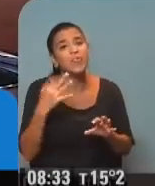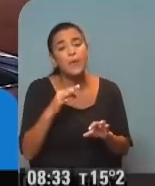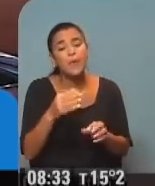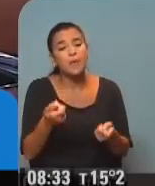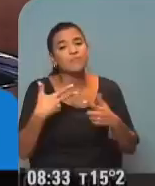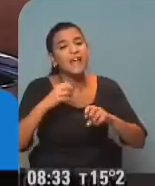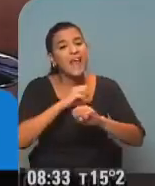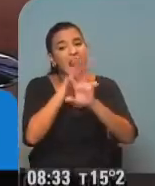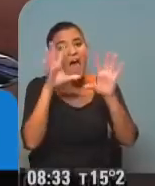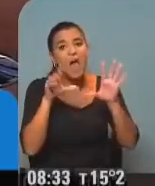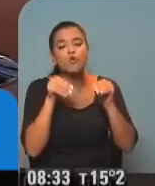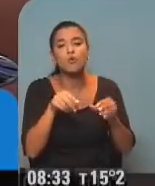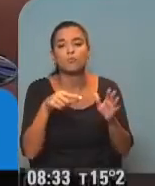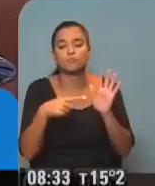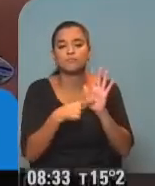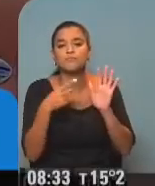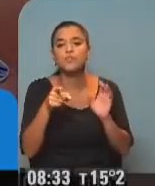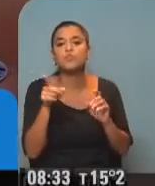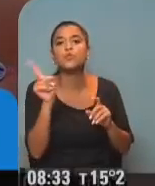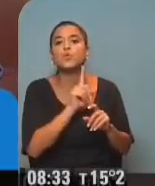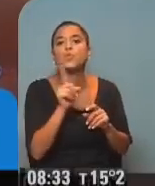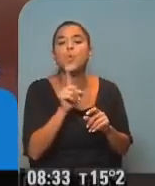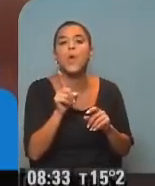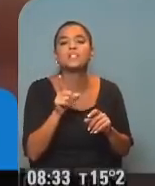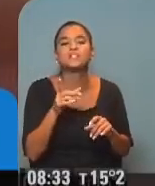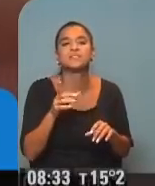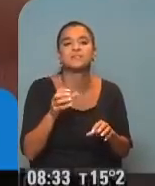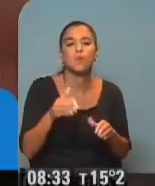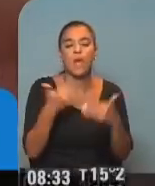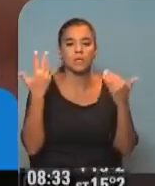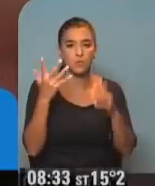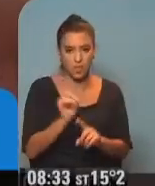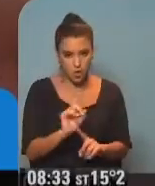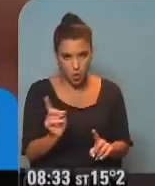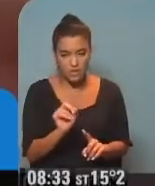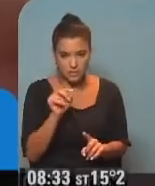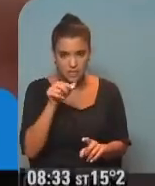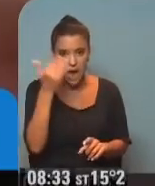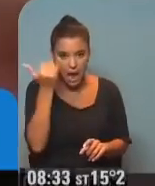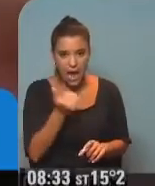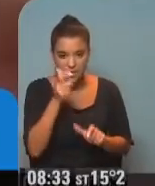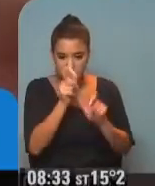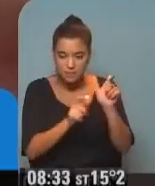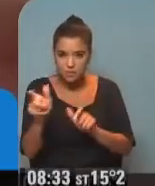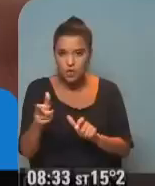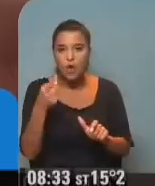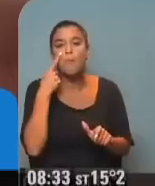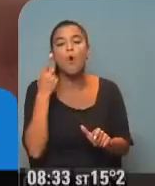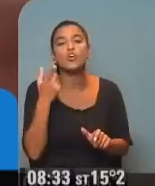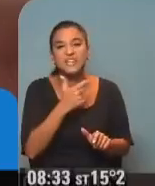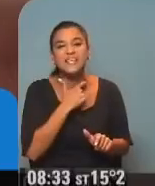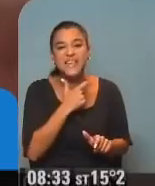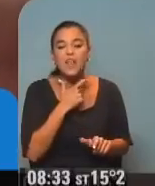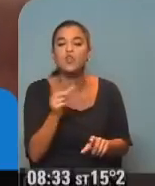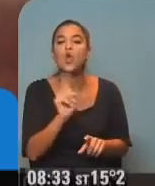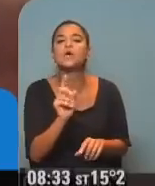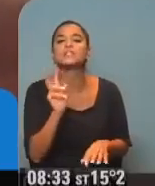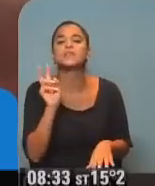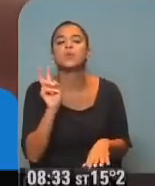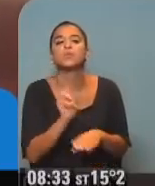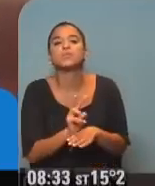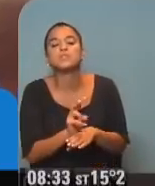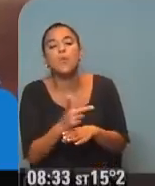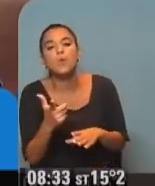esclarecerse como un hecho puntual. No es un hecho policíaco más. Acá hay quienes intentan hacer pasar esto como un hecho de